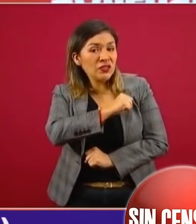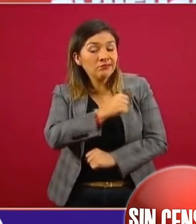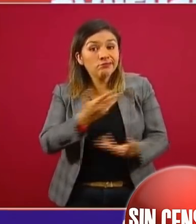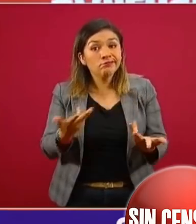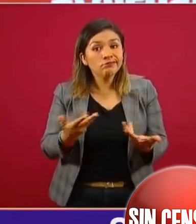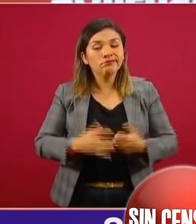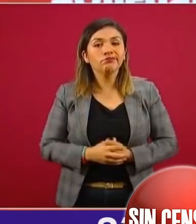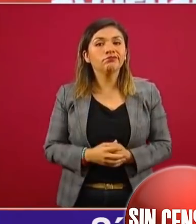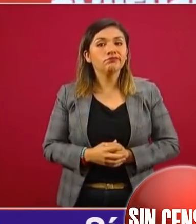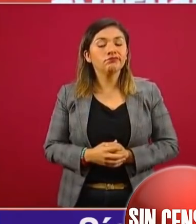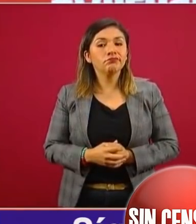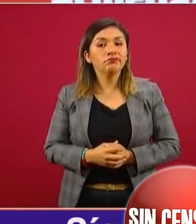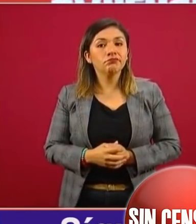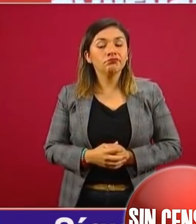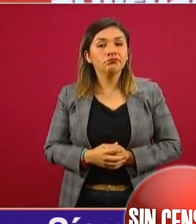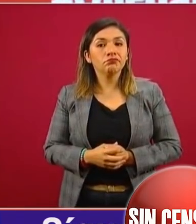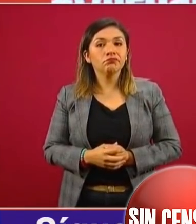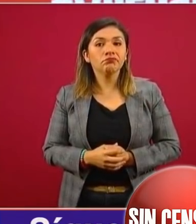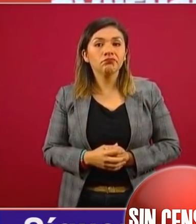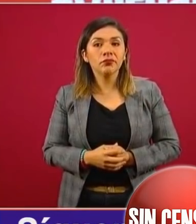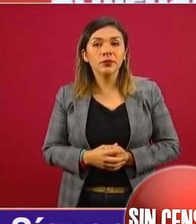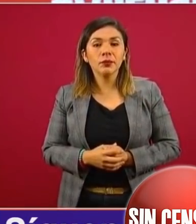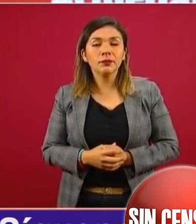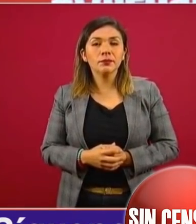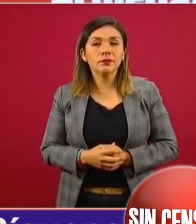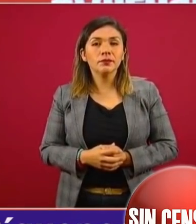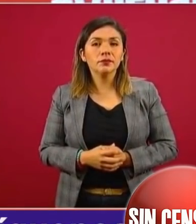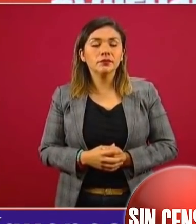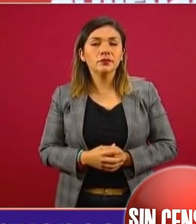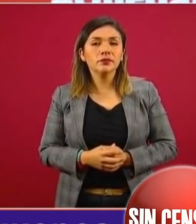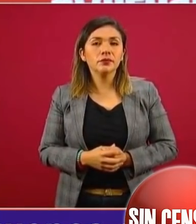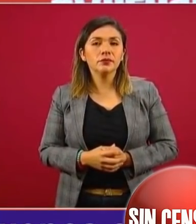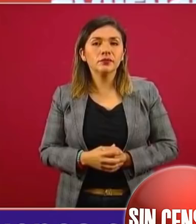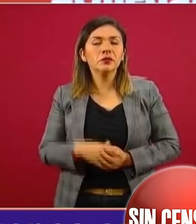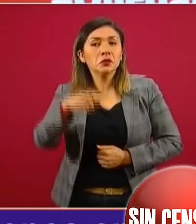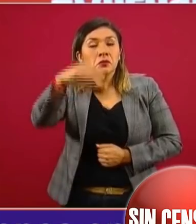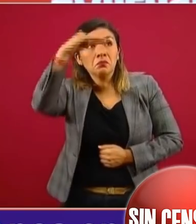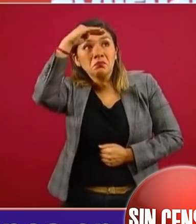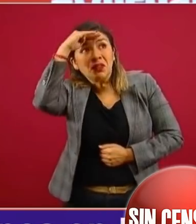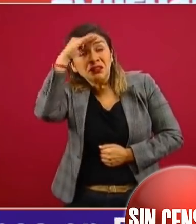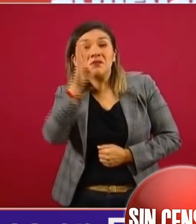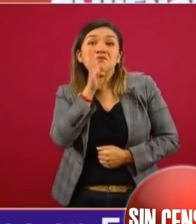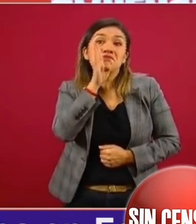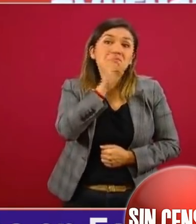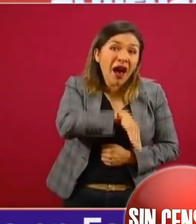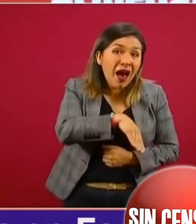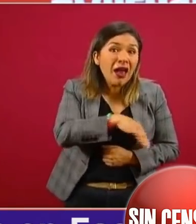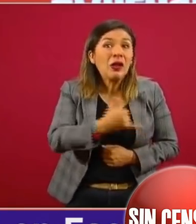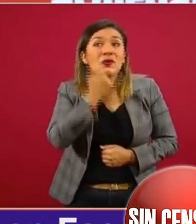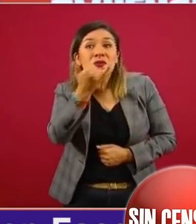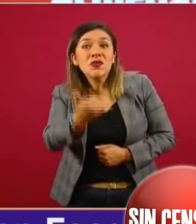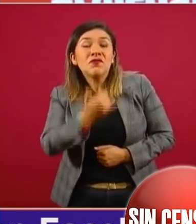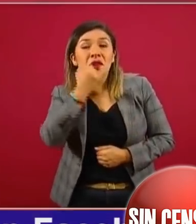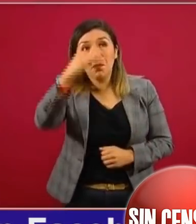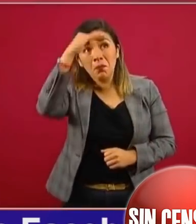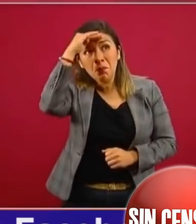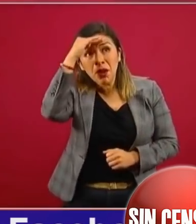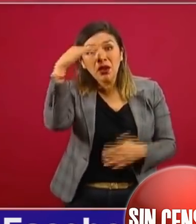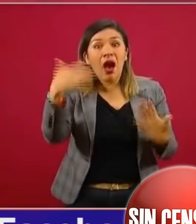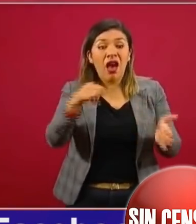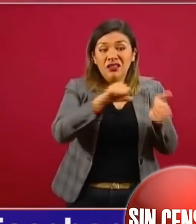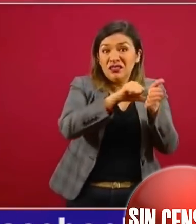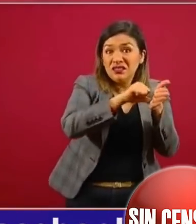Entonces, que no se vaya a malinterpretar, que no digan, hay censura,